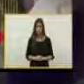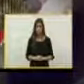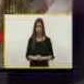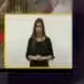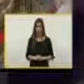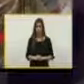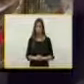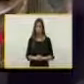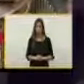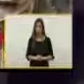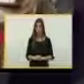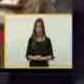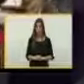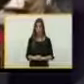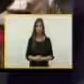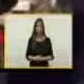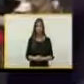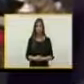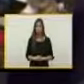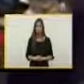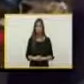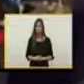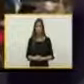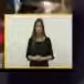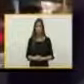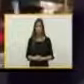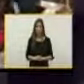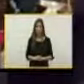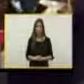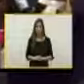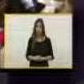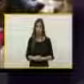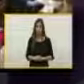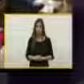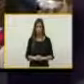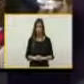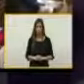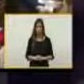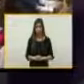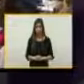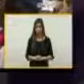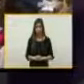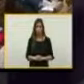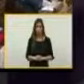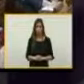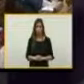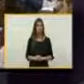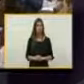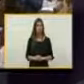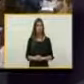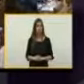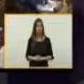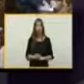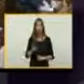mayoría, seguramente social en este país, que más allá de sus preferencias partidarias, prima que se llegue a acuerdos. ¿Eso puede influir para que se llegue a un